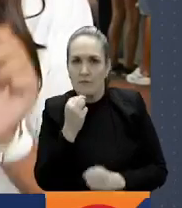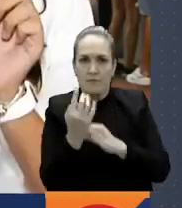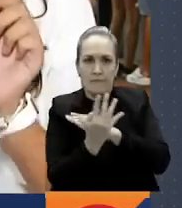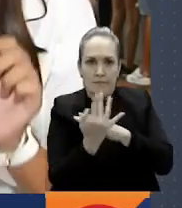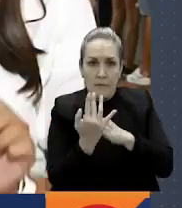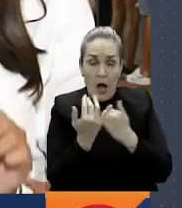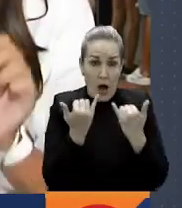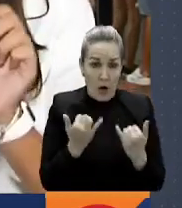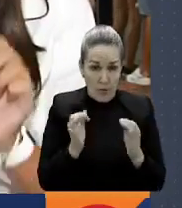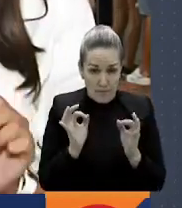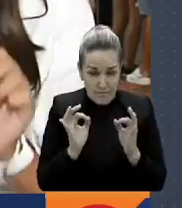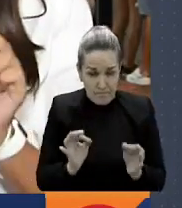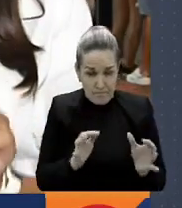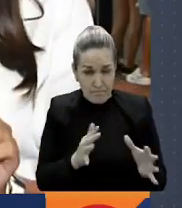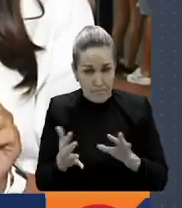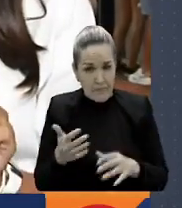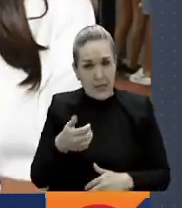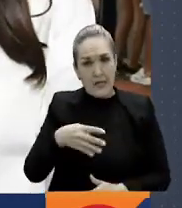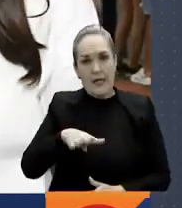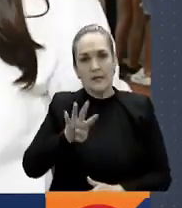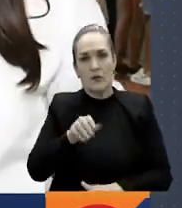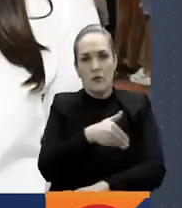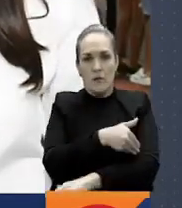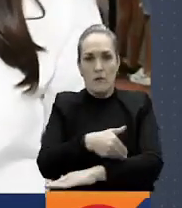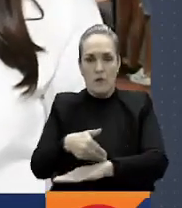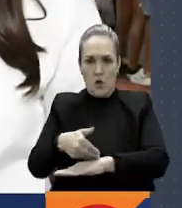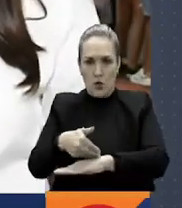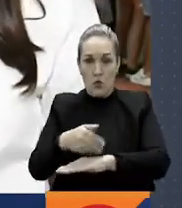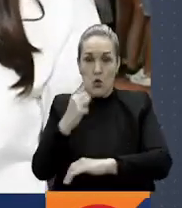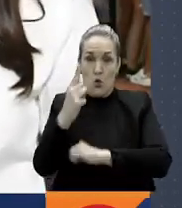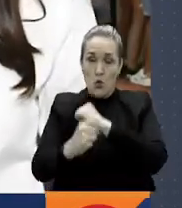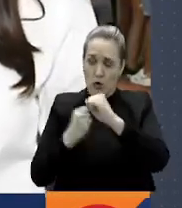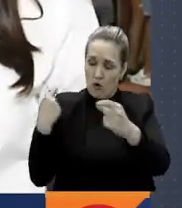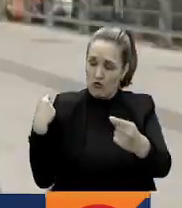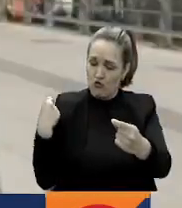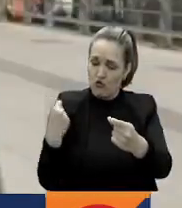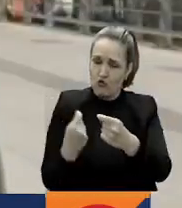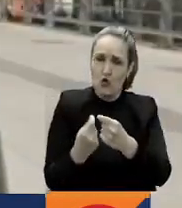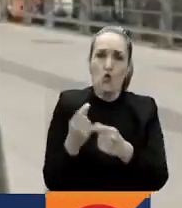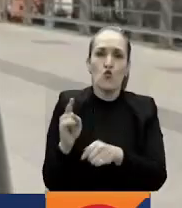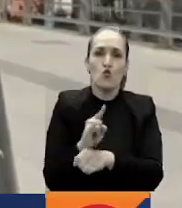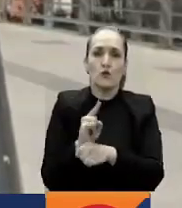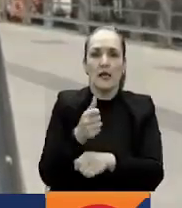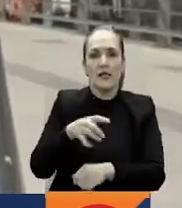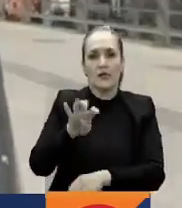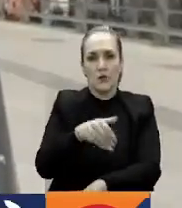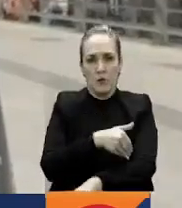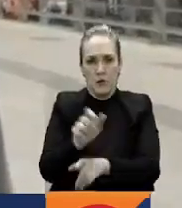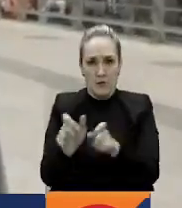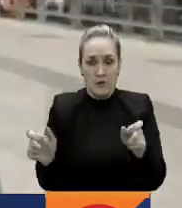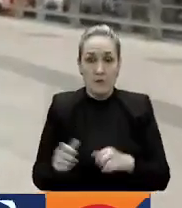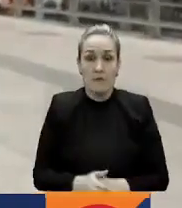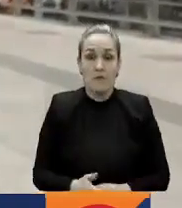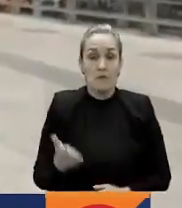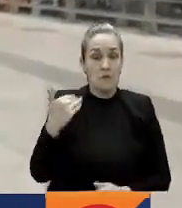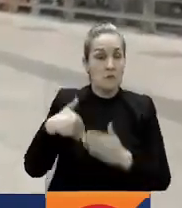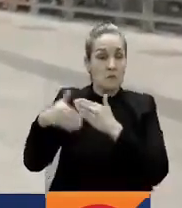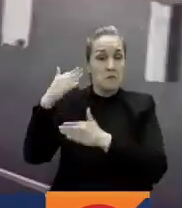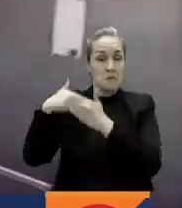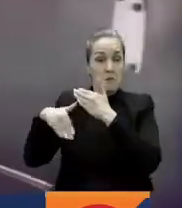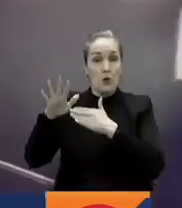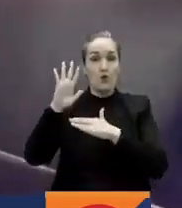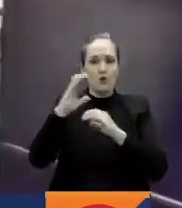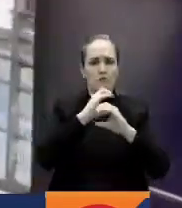movilizando cerca de 19 millones de usuarios cada año. Hace 12 años, el sistema masivo de transporte